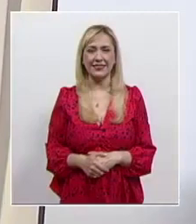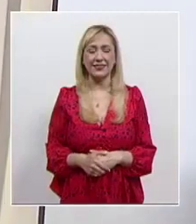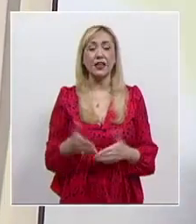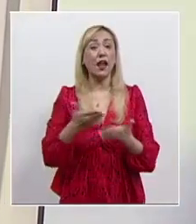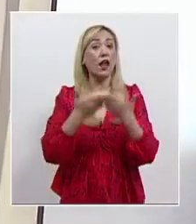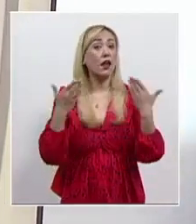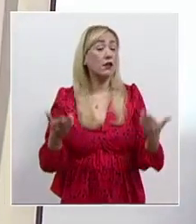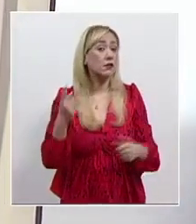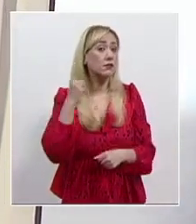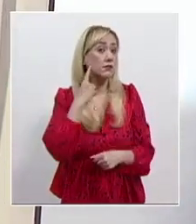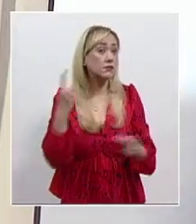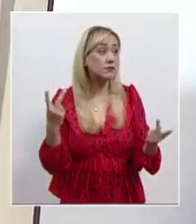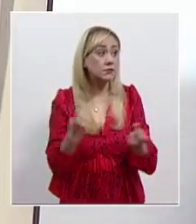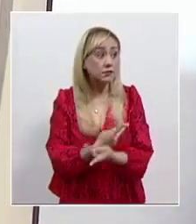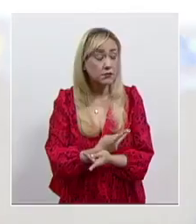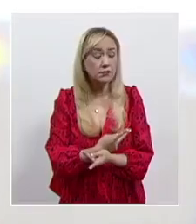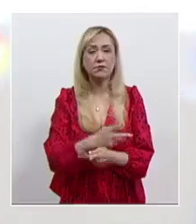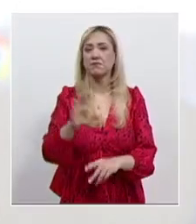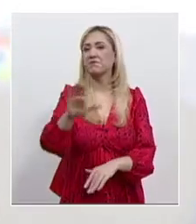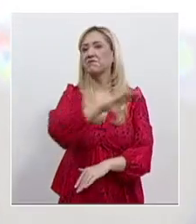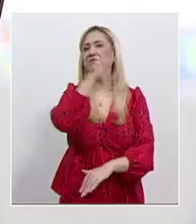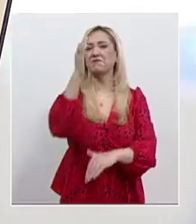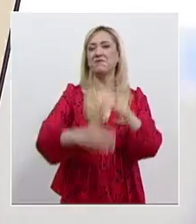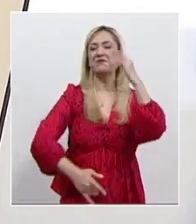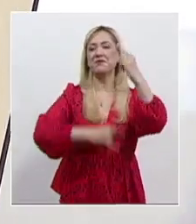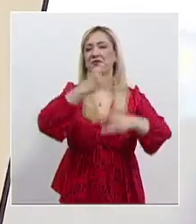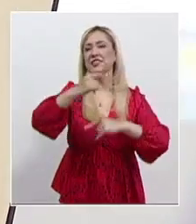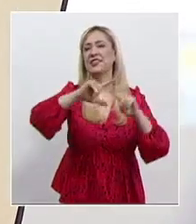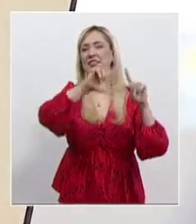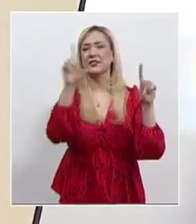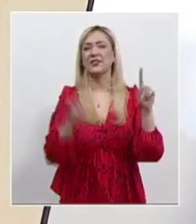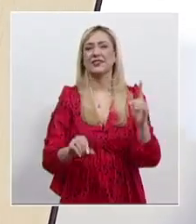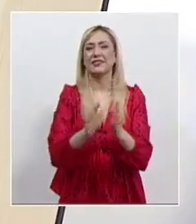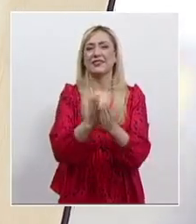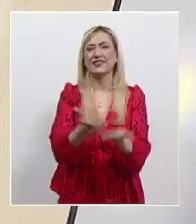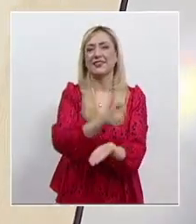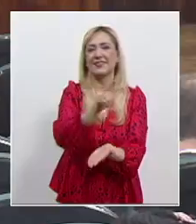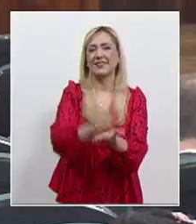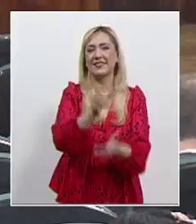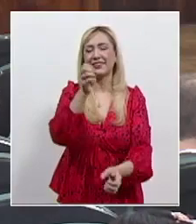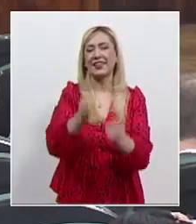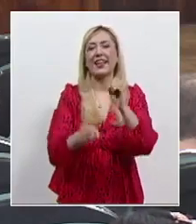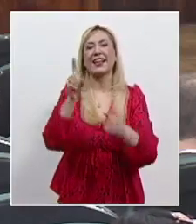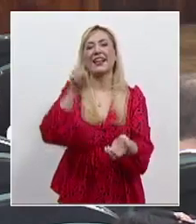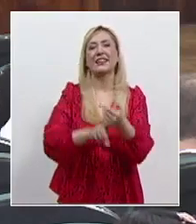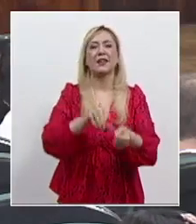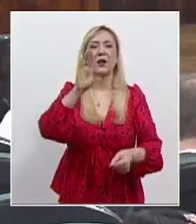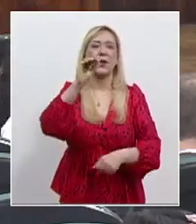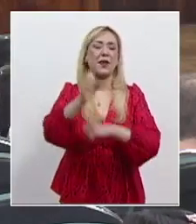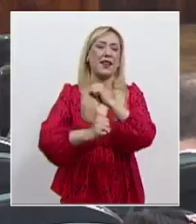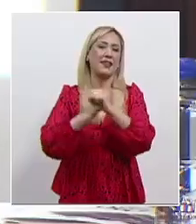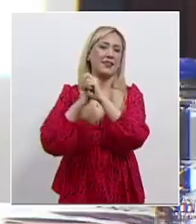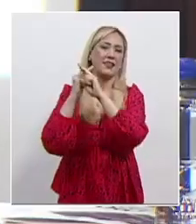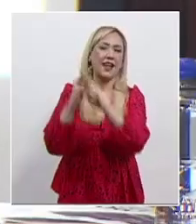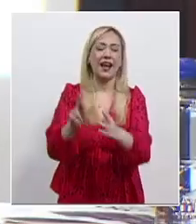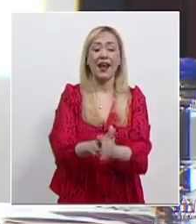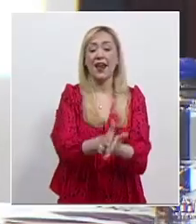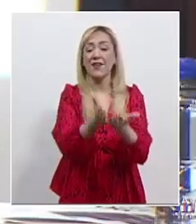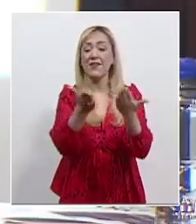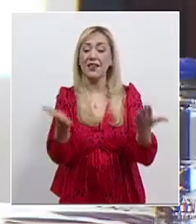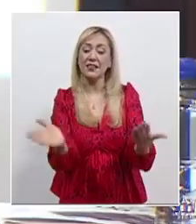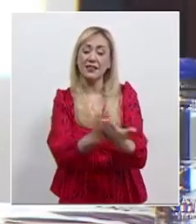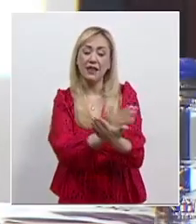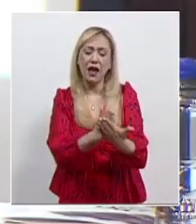Al regresar, culmina la Feria Nacional del Libro Jurídico, celebrando el 90 aniversario de la revista Anales